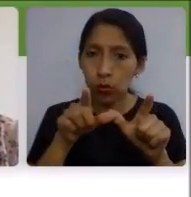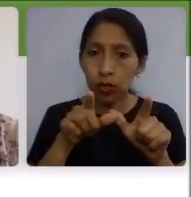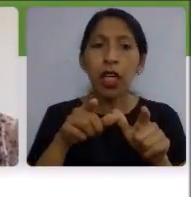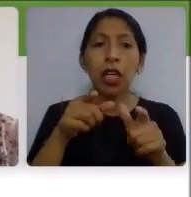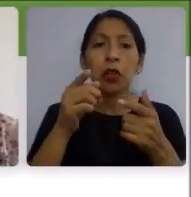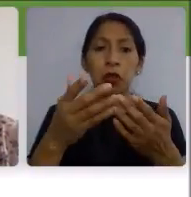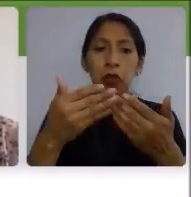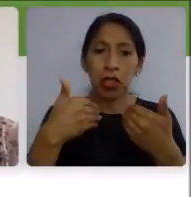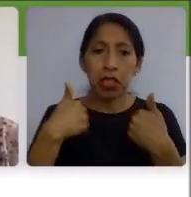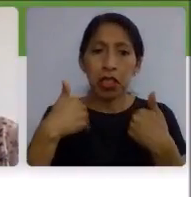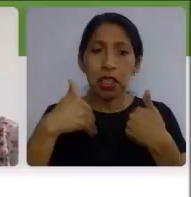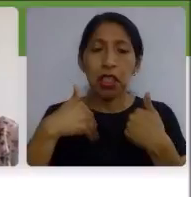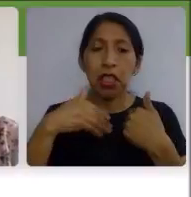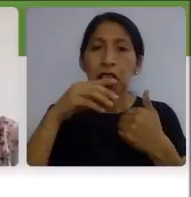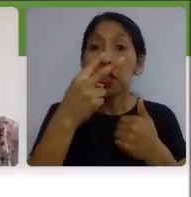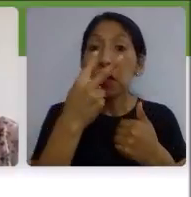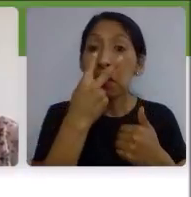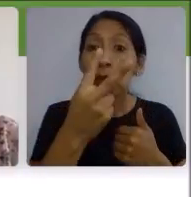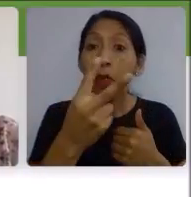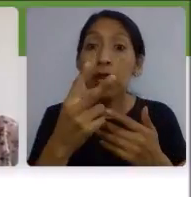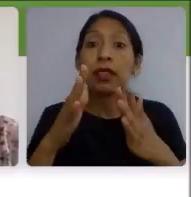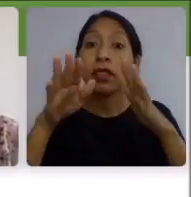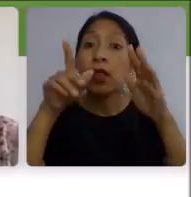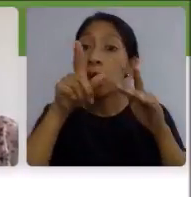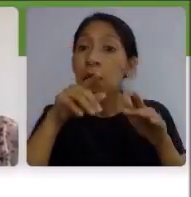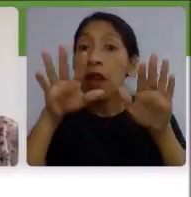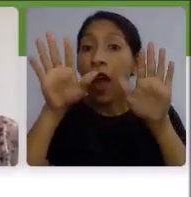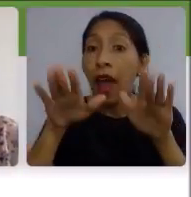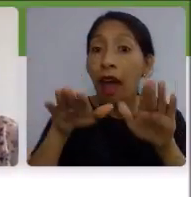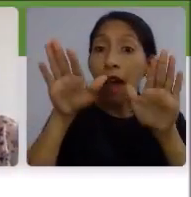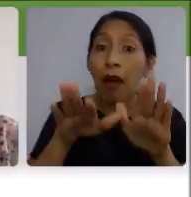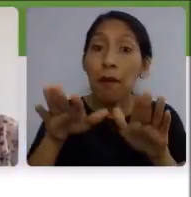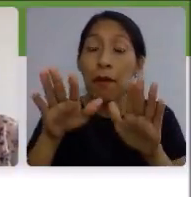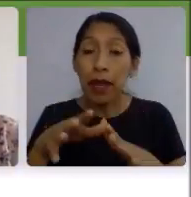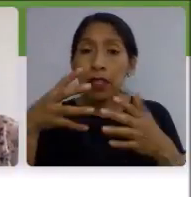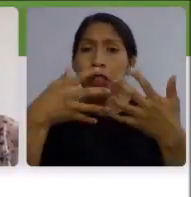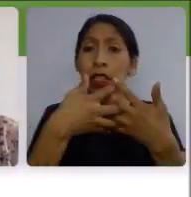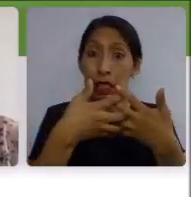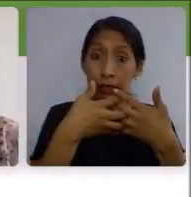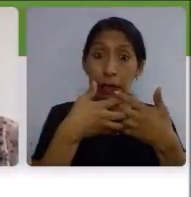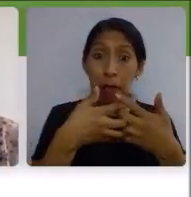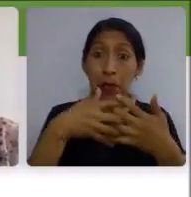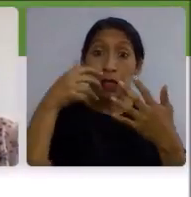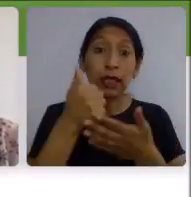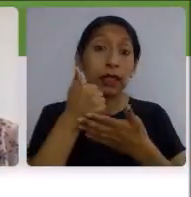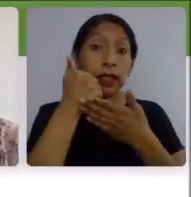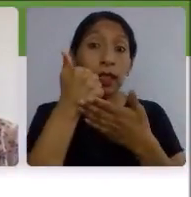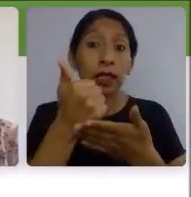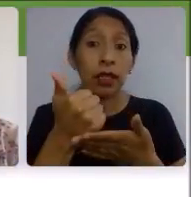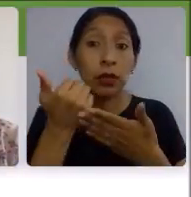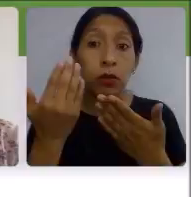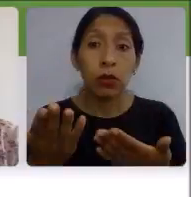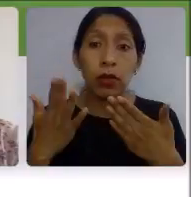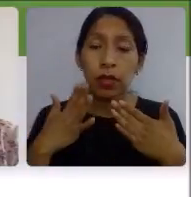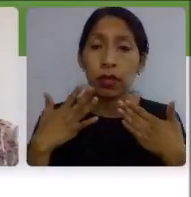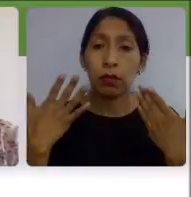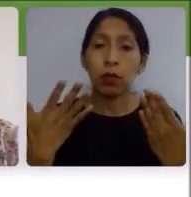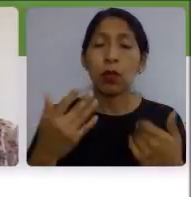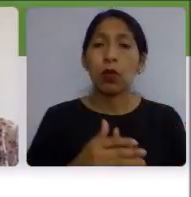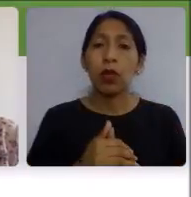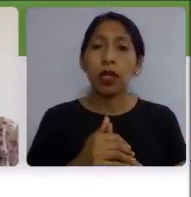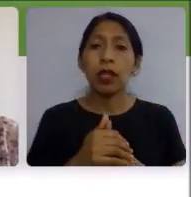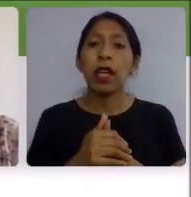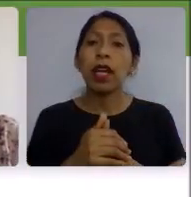naturaleza y observación de aves. Entonces, esta empresa lo que te ayuda es a que puedas colgar